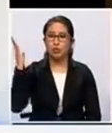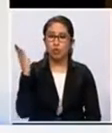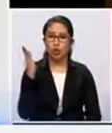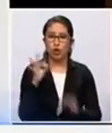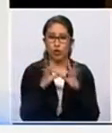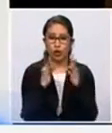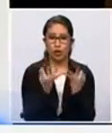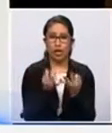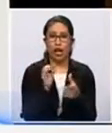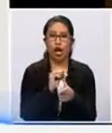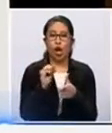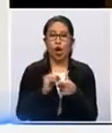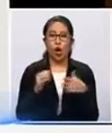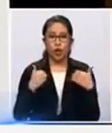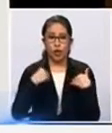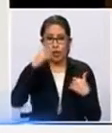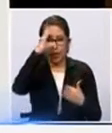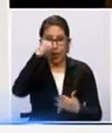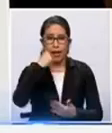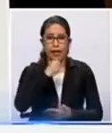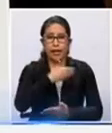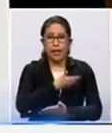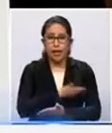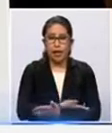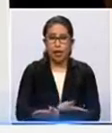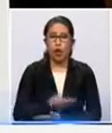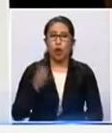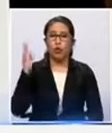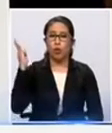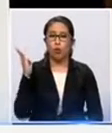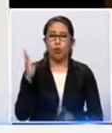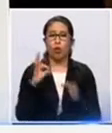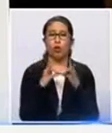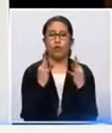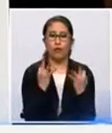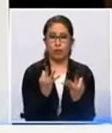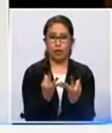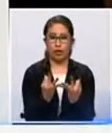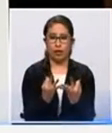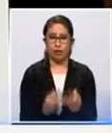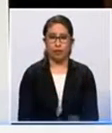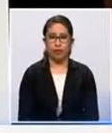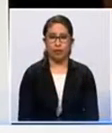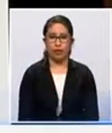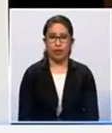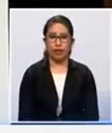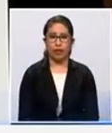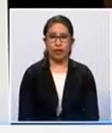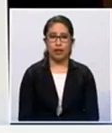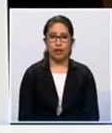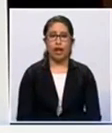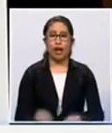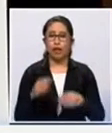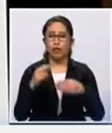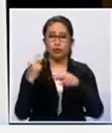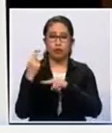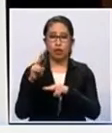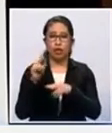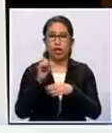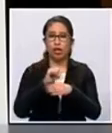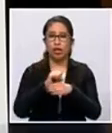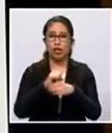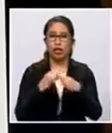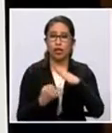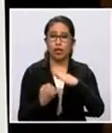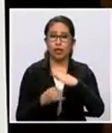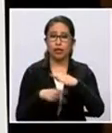familia, jóvenes adultos que reciban el bono familia de cualquiera de los tres ciclos, ya sea de inicial,